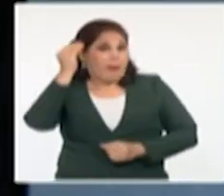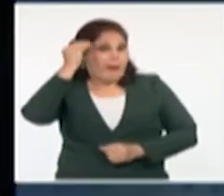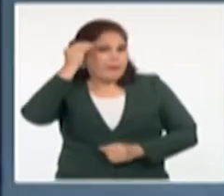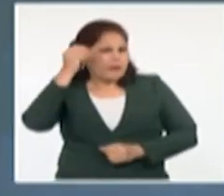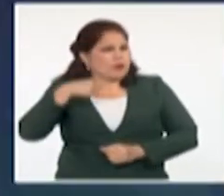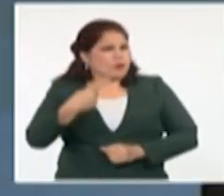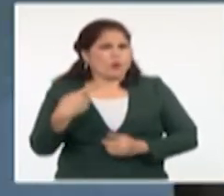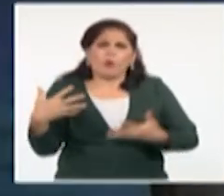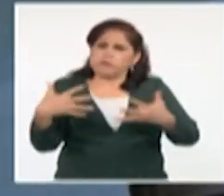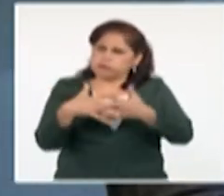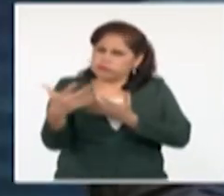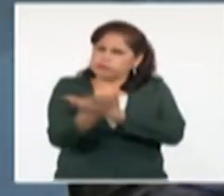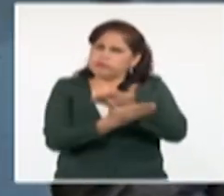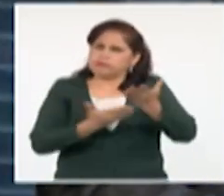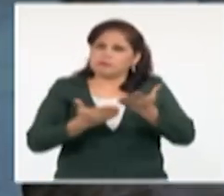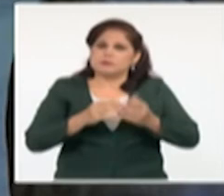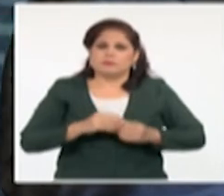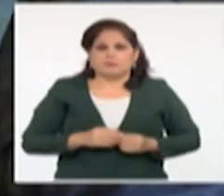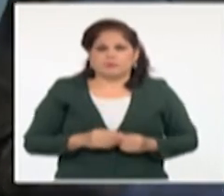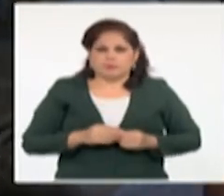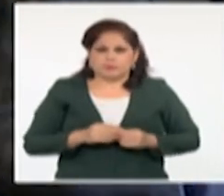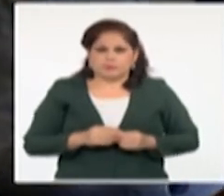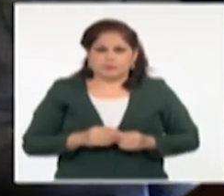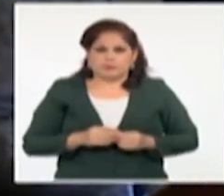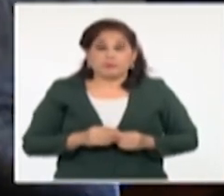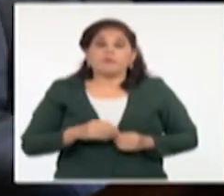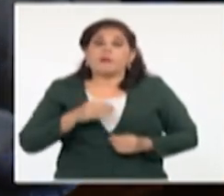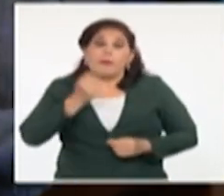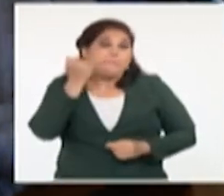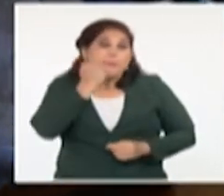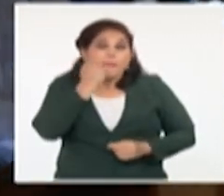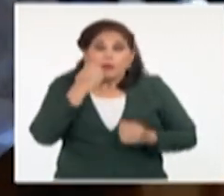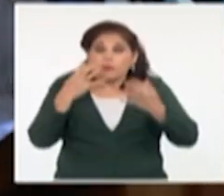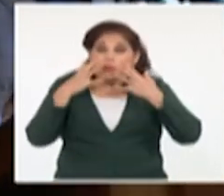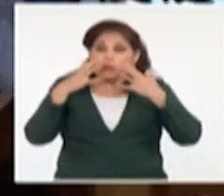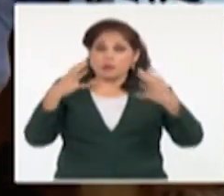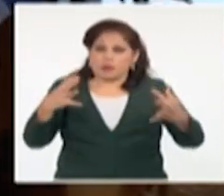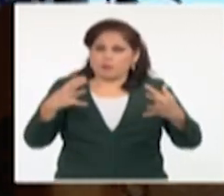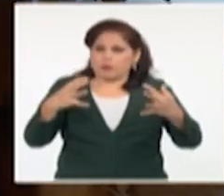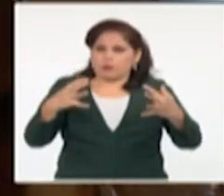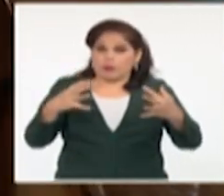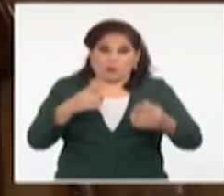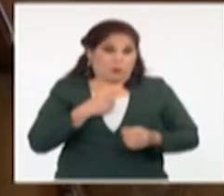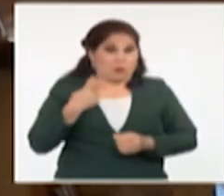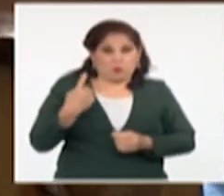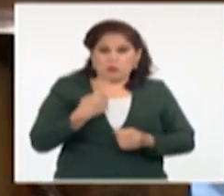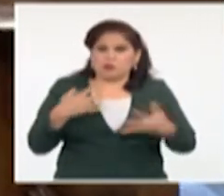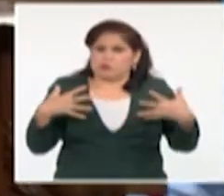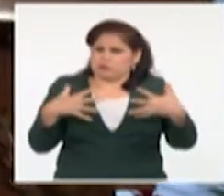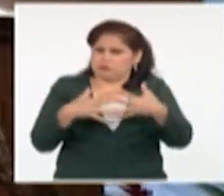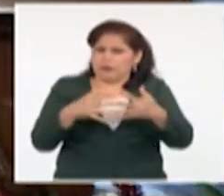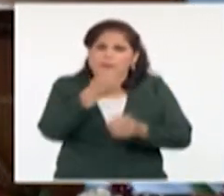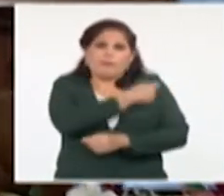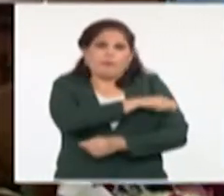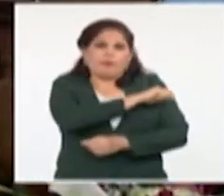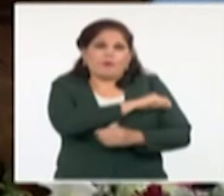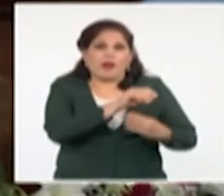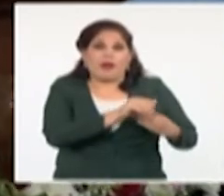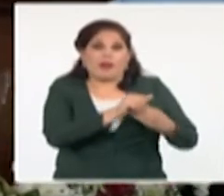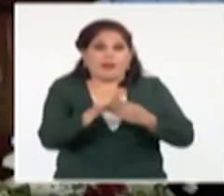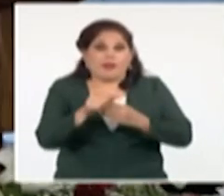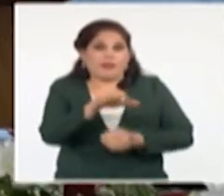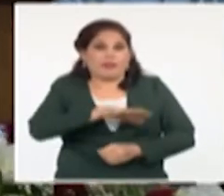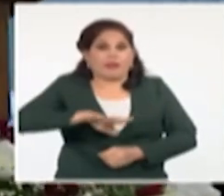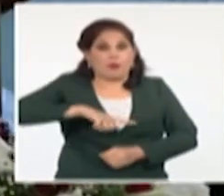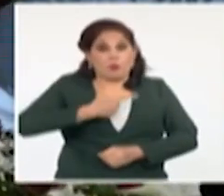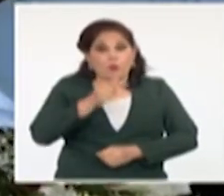todos y de todos. Mientras mayor calificación y experticia tengan las personas que lideran los espacios